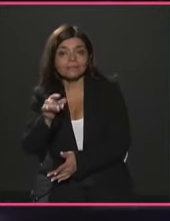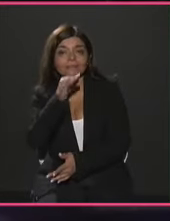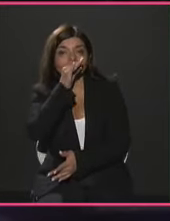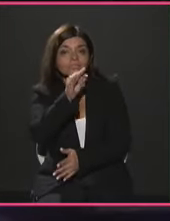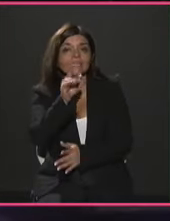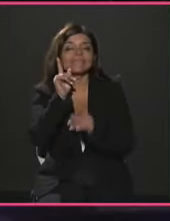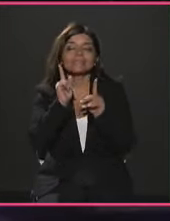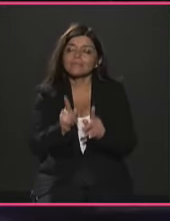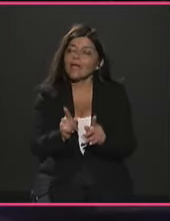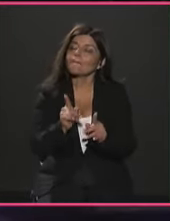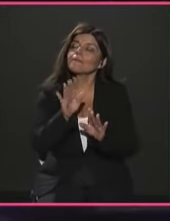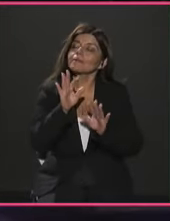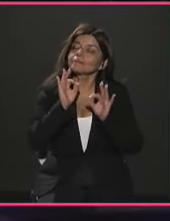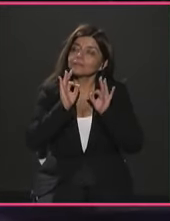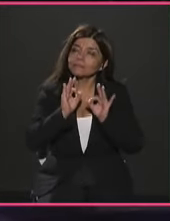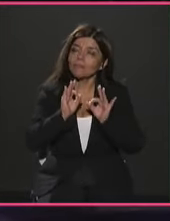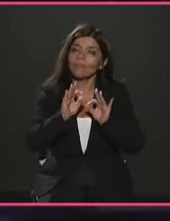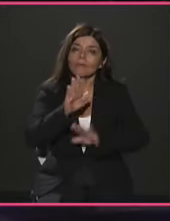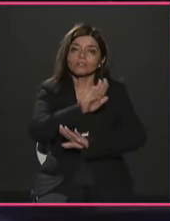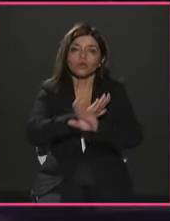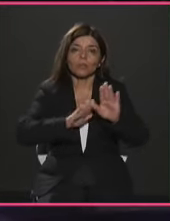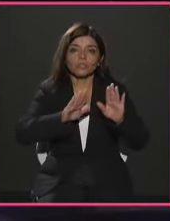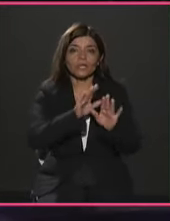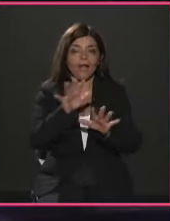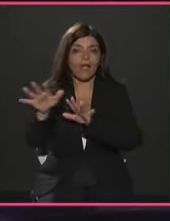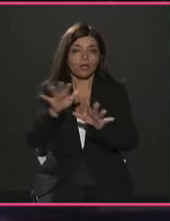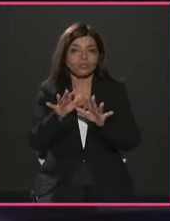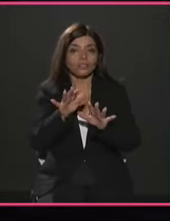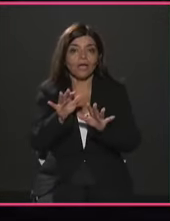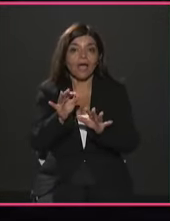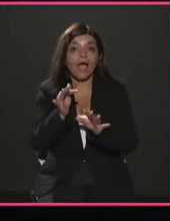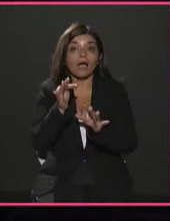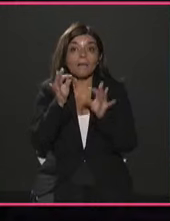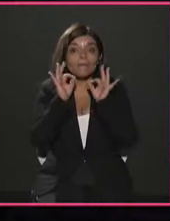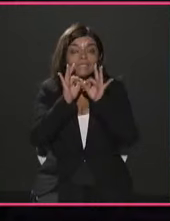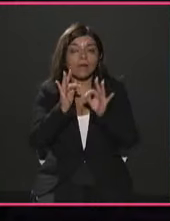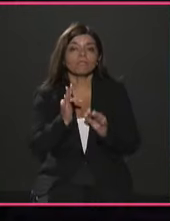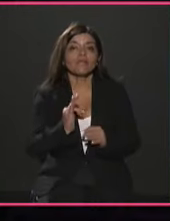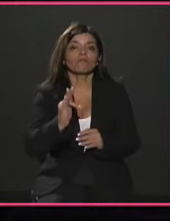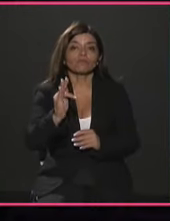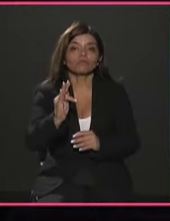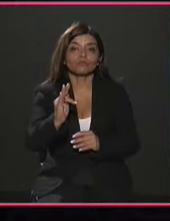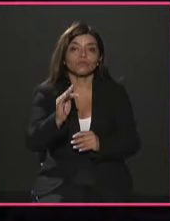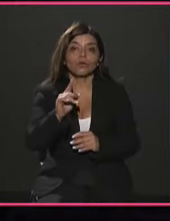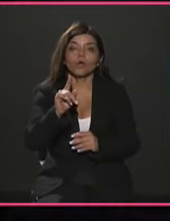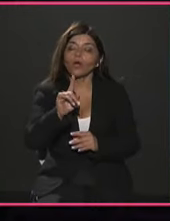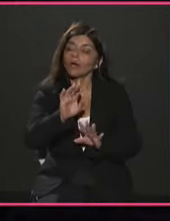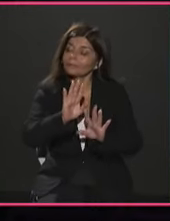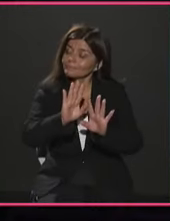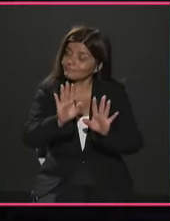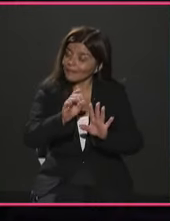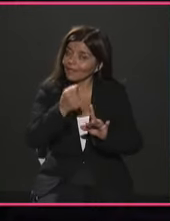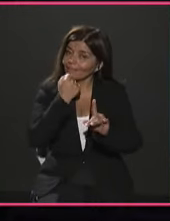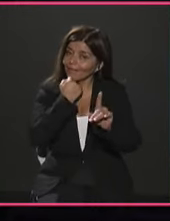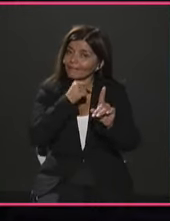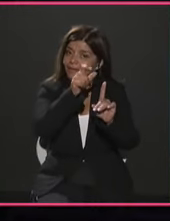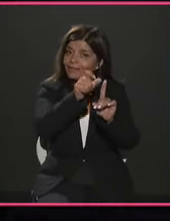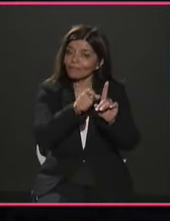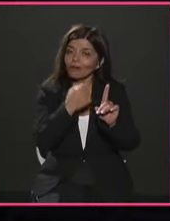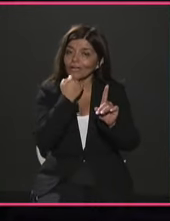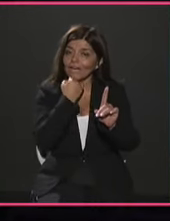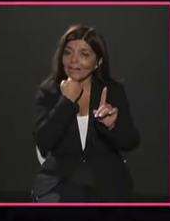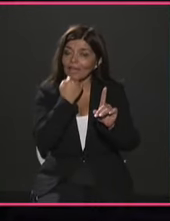el futuro de hecho está equivocado es muy fácil para decir el futuro Solo que es muy